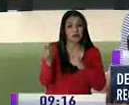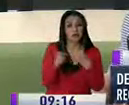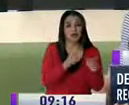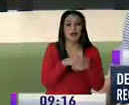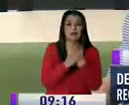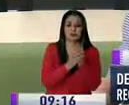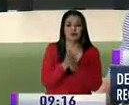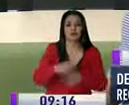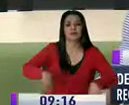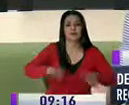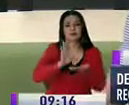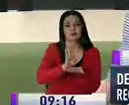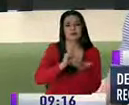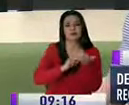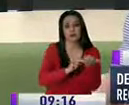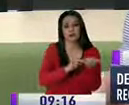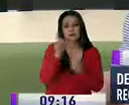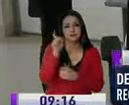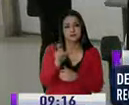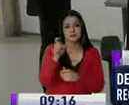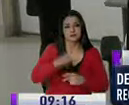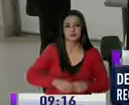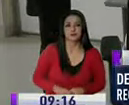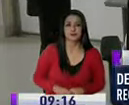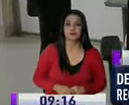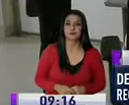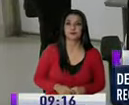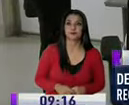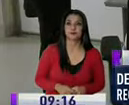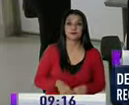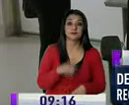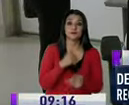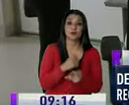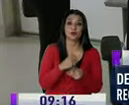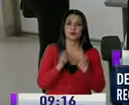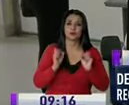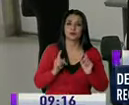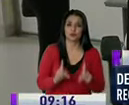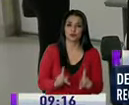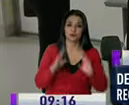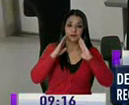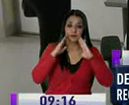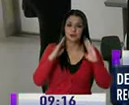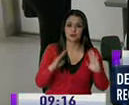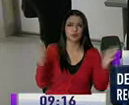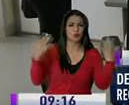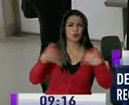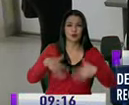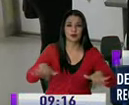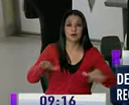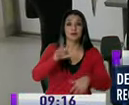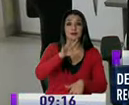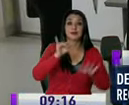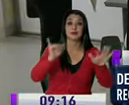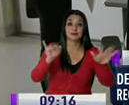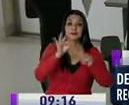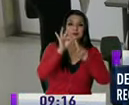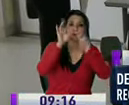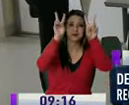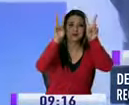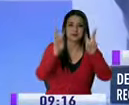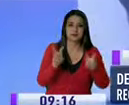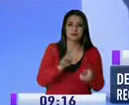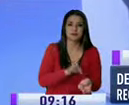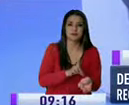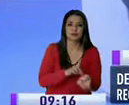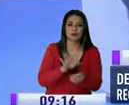nuestra capacidad y los recursos con los que contamos. Para de esta manera darle la oportunidad de atención en cualquiera de las 36 especialidades con las que